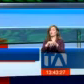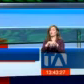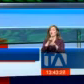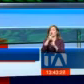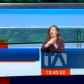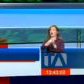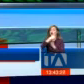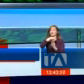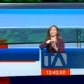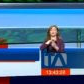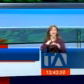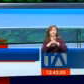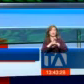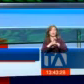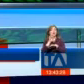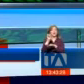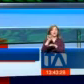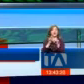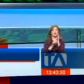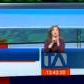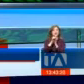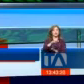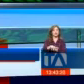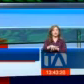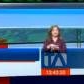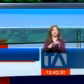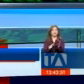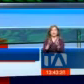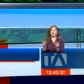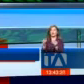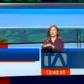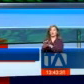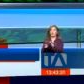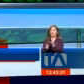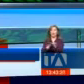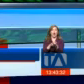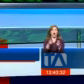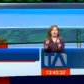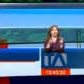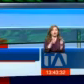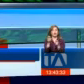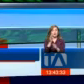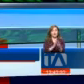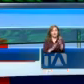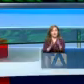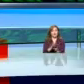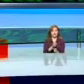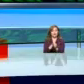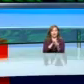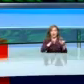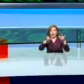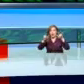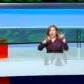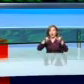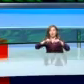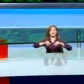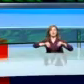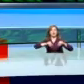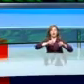Ministerio de Agricultura junto a Agrocalidad activaron los controles de bioseguridad en los diferentes ingresos aéreos y terrestres del Ecuador.